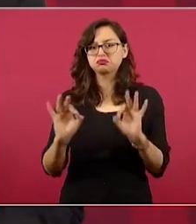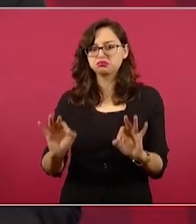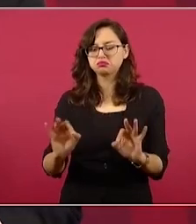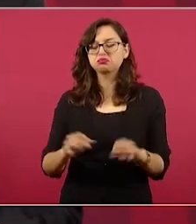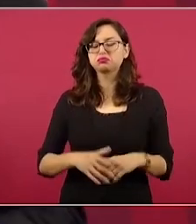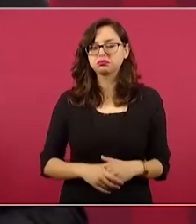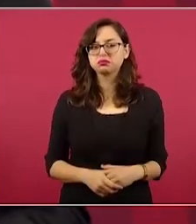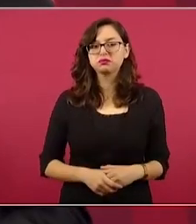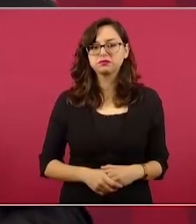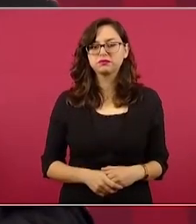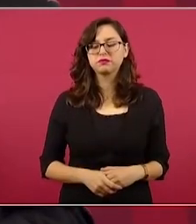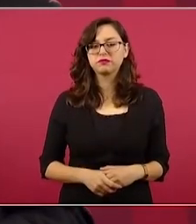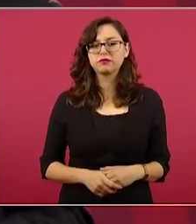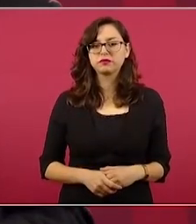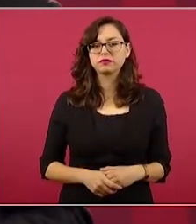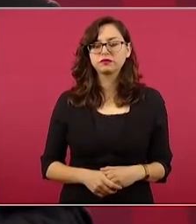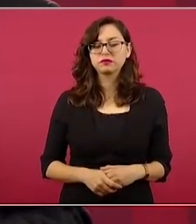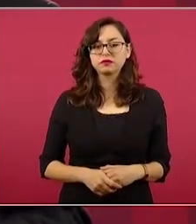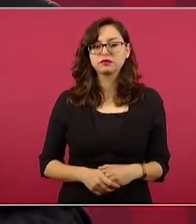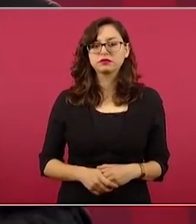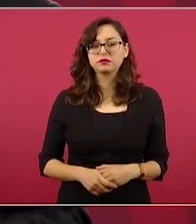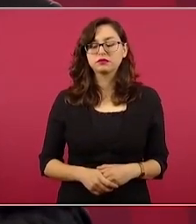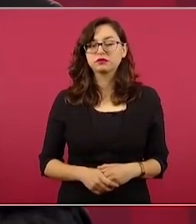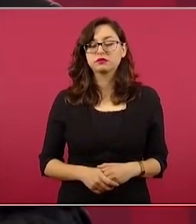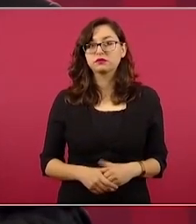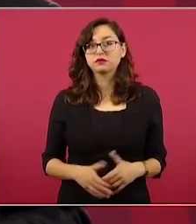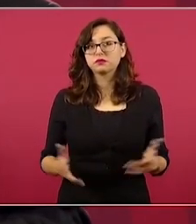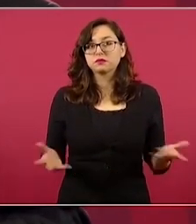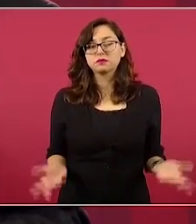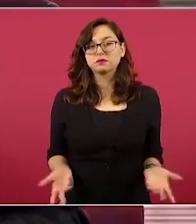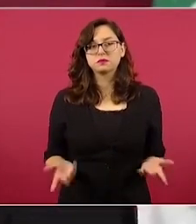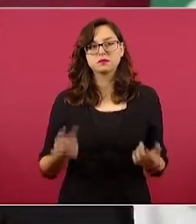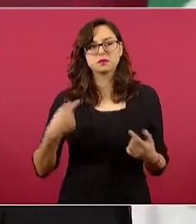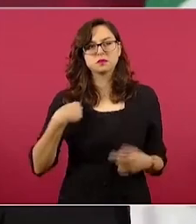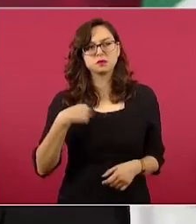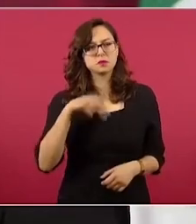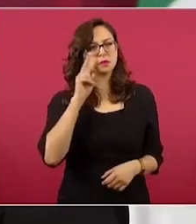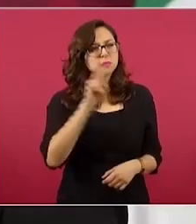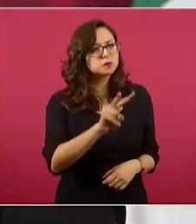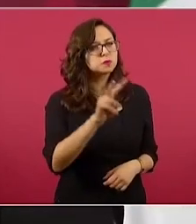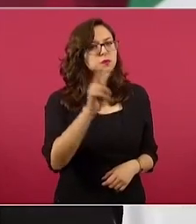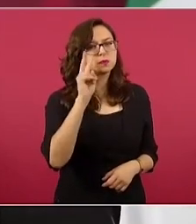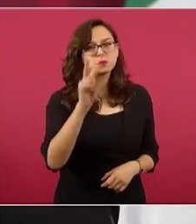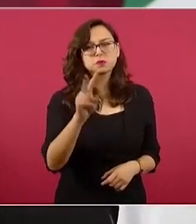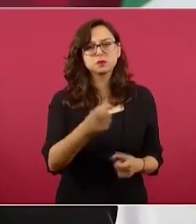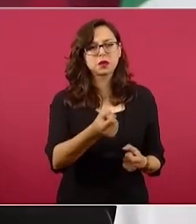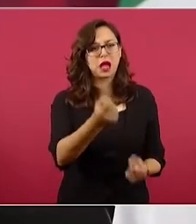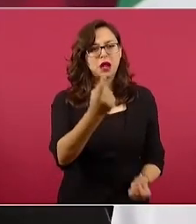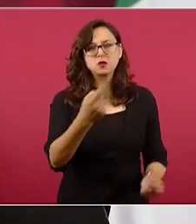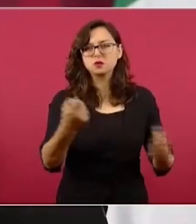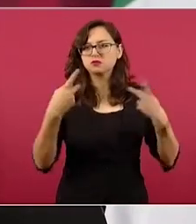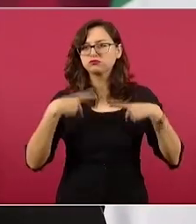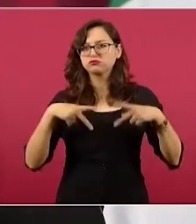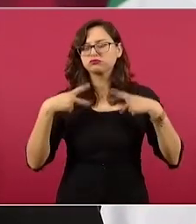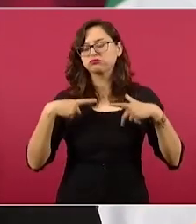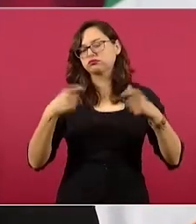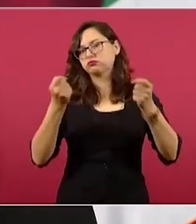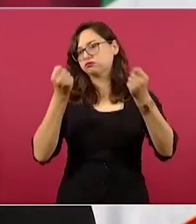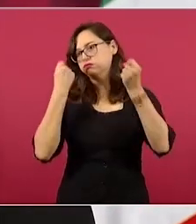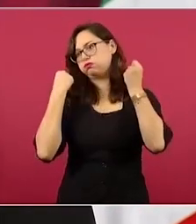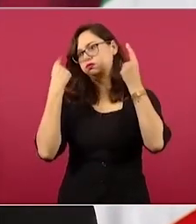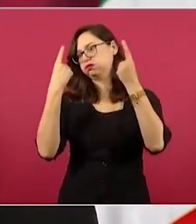personajes que yo veo con mucho respeto, es el caso de